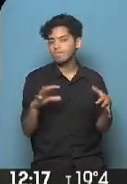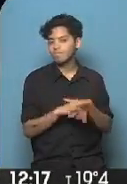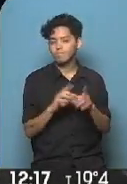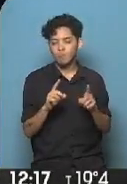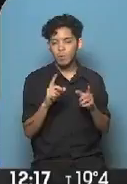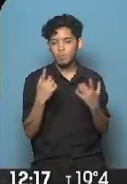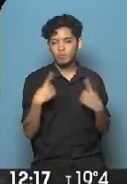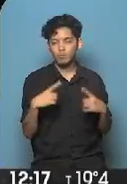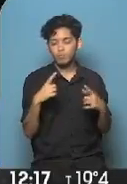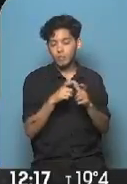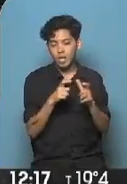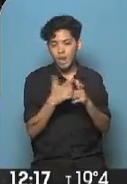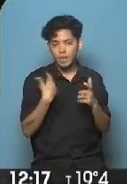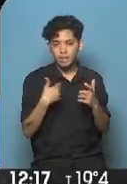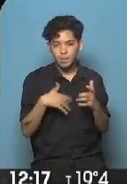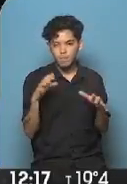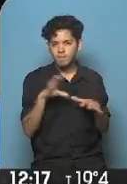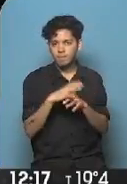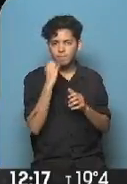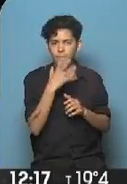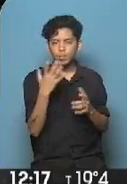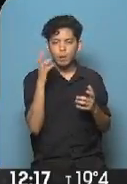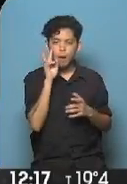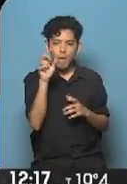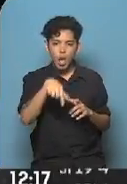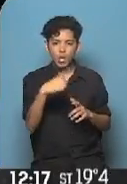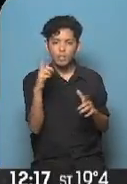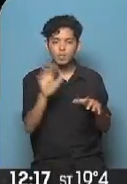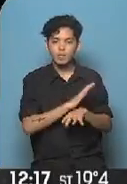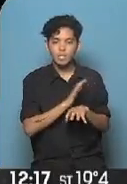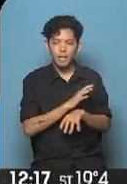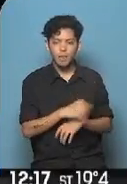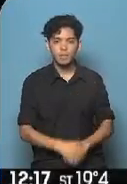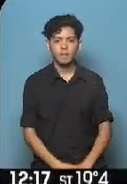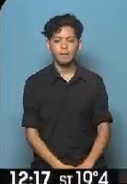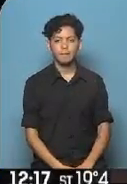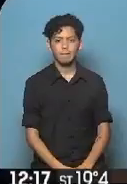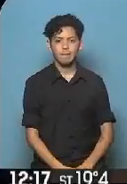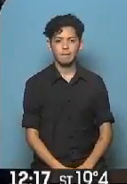cine argentino, una película preciosa para ver hoy en nuestros cines. ¡Vagos!